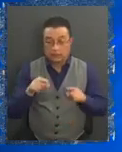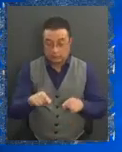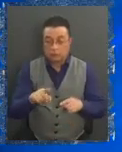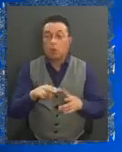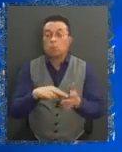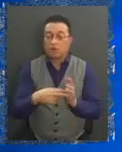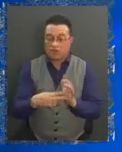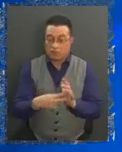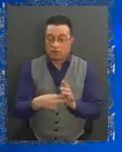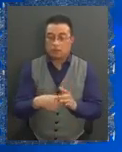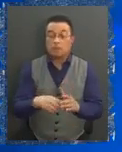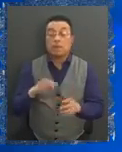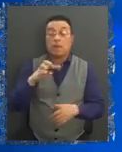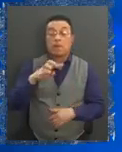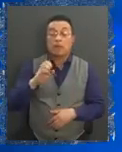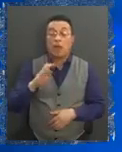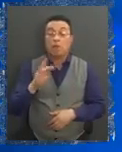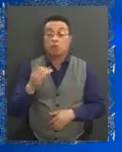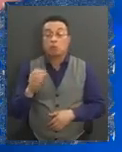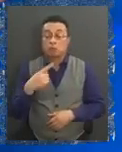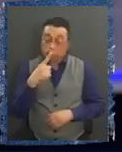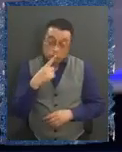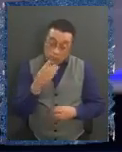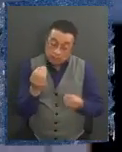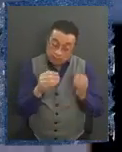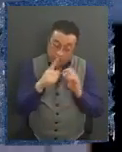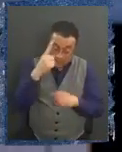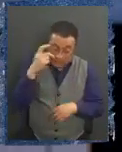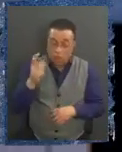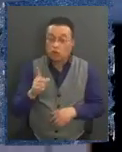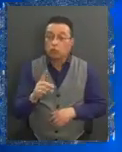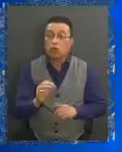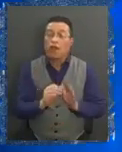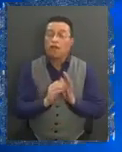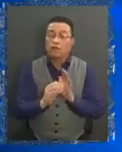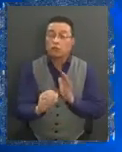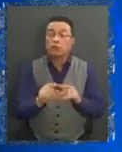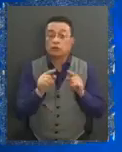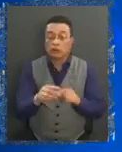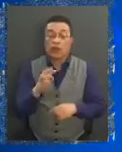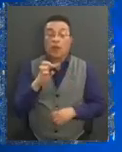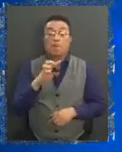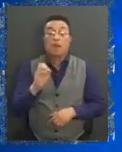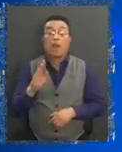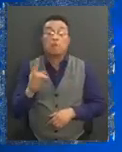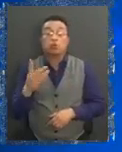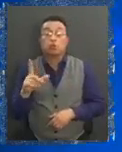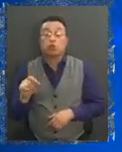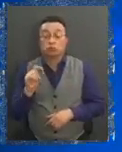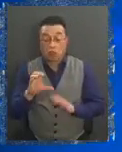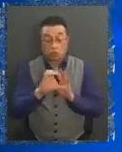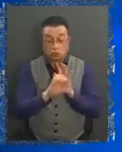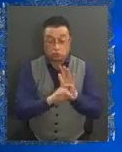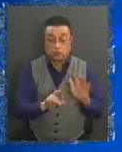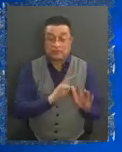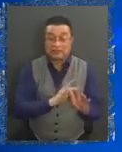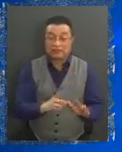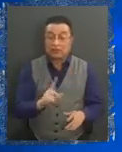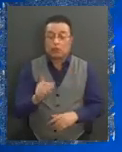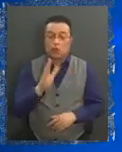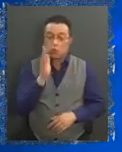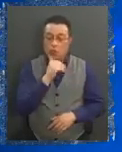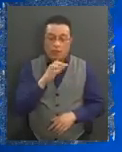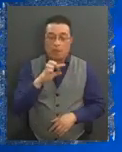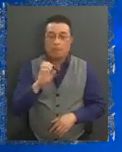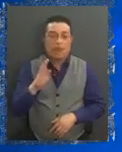problema. Preámbulo. Eso es una conjetura, Sebastián. No, es un dato, es un dato. Preámbulo. Preámbulo, las constituciones chilenas suelen no tener preámbulos, la